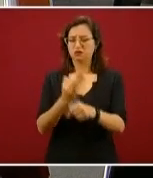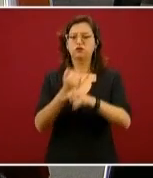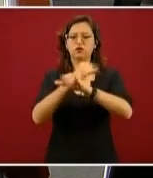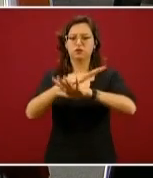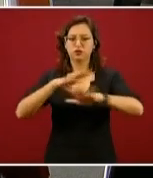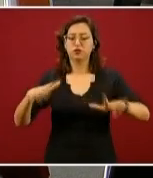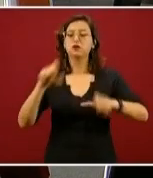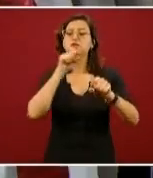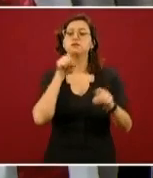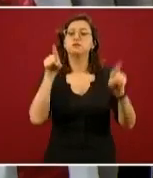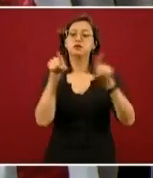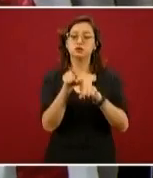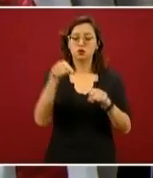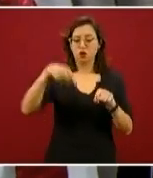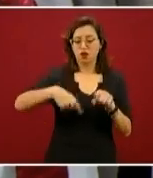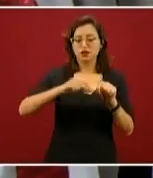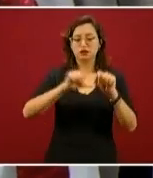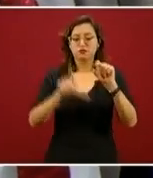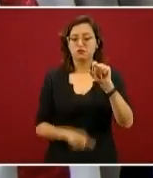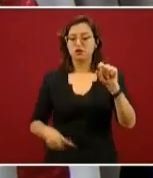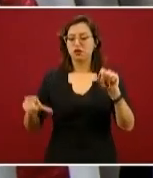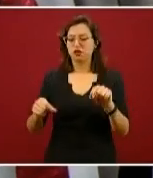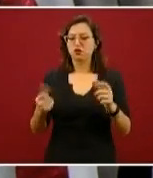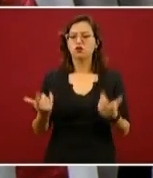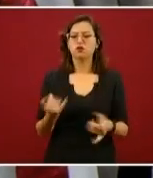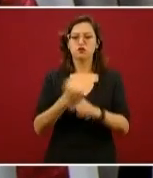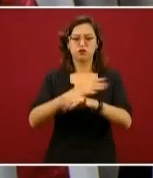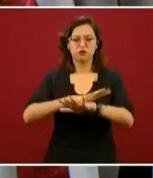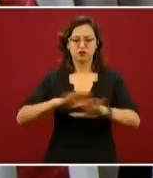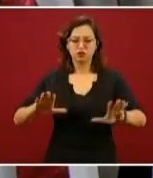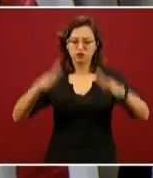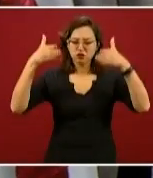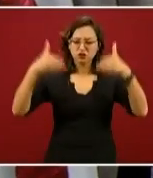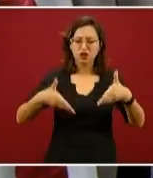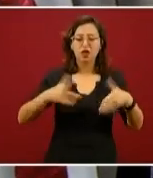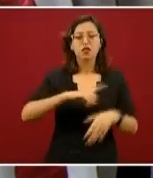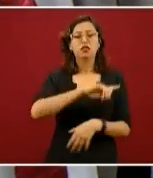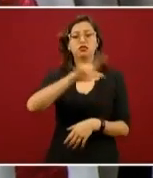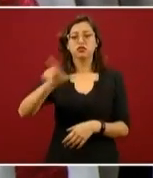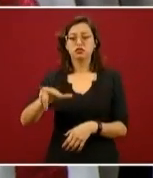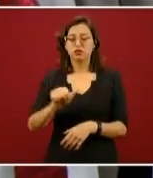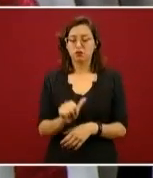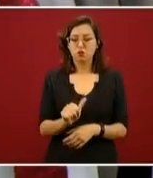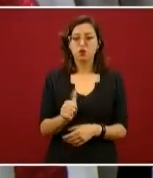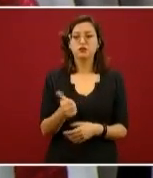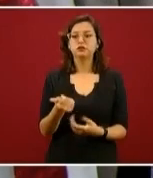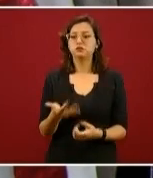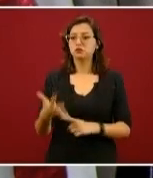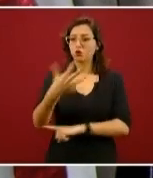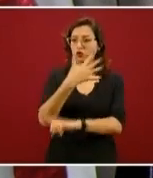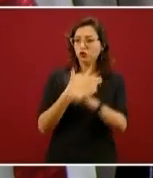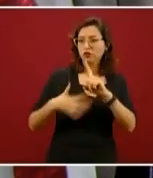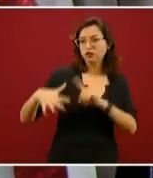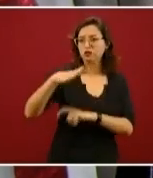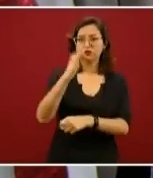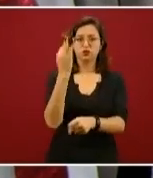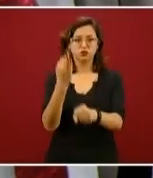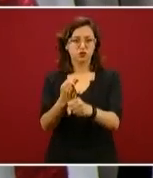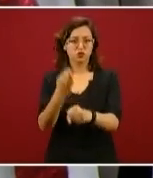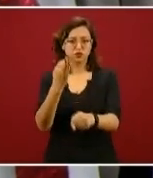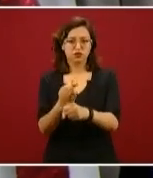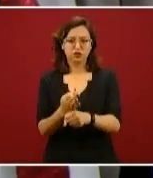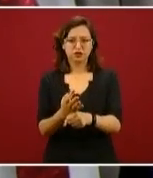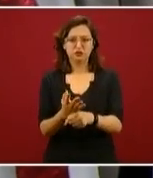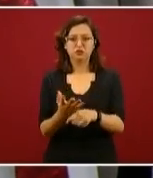información, para posteriormente centrarme en las características principales que vivimos en este momento, el